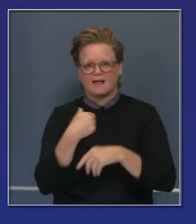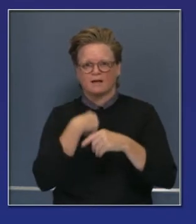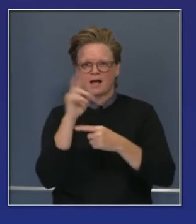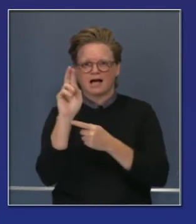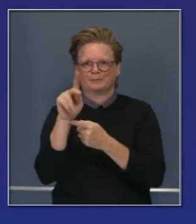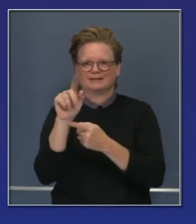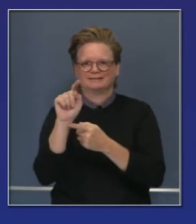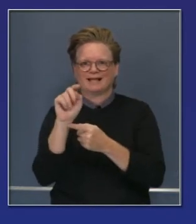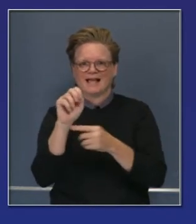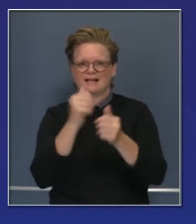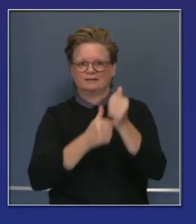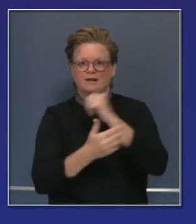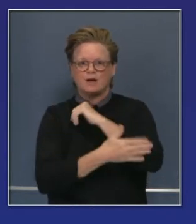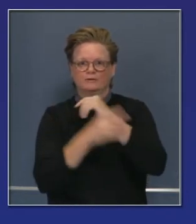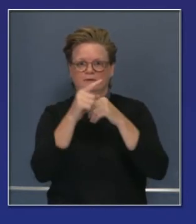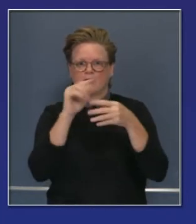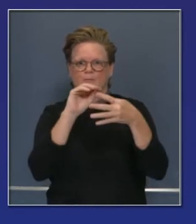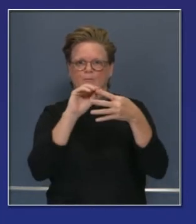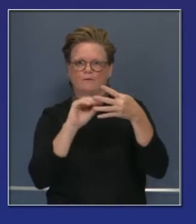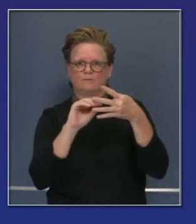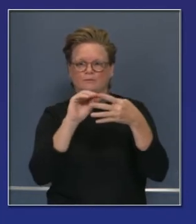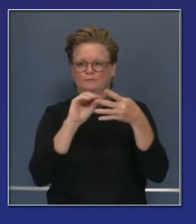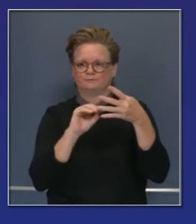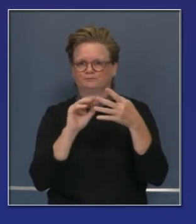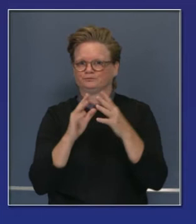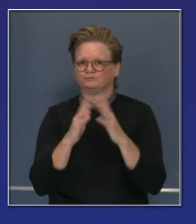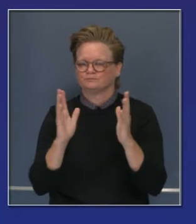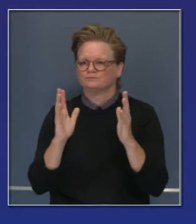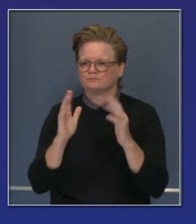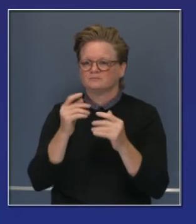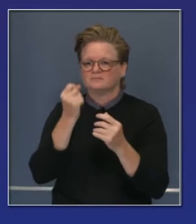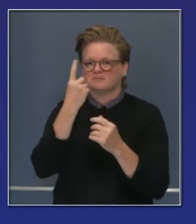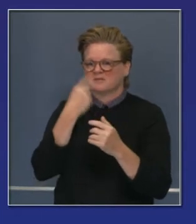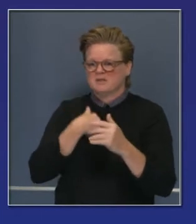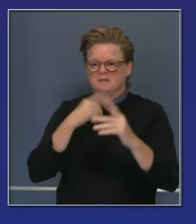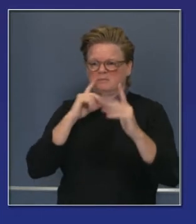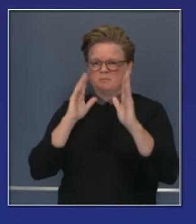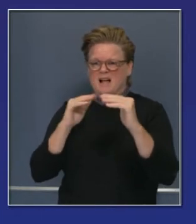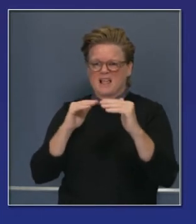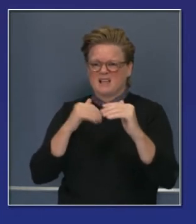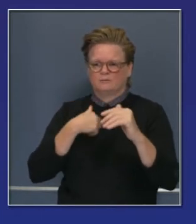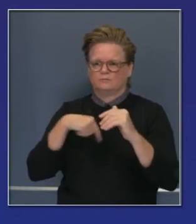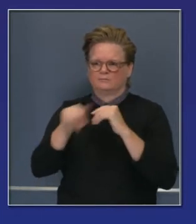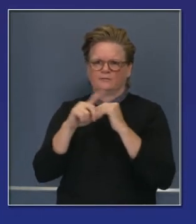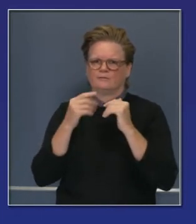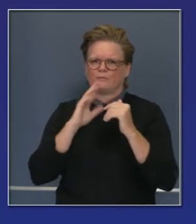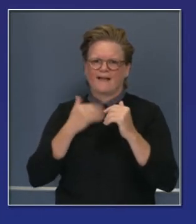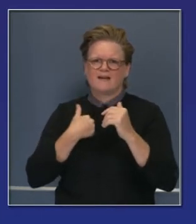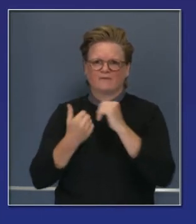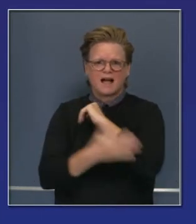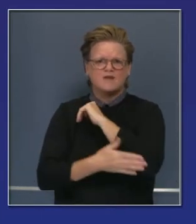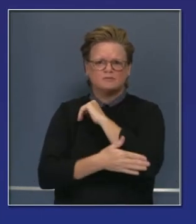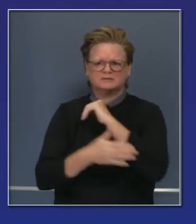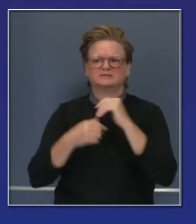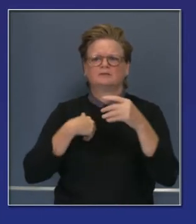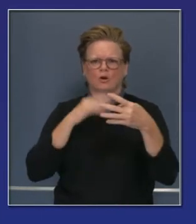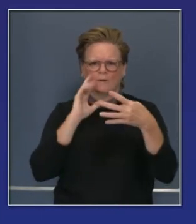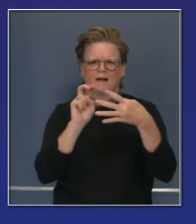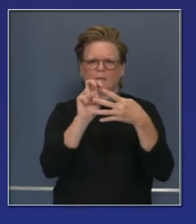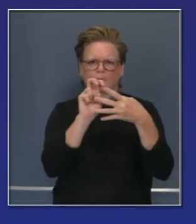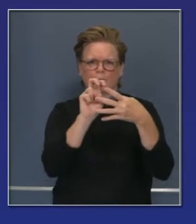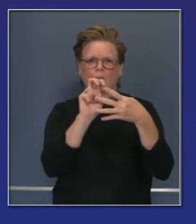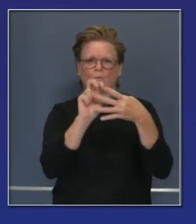esperamos, como siempre, que esta lista sea dinámica y que se vea mucho movimiento de los condados a los